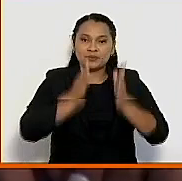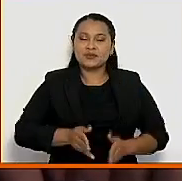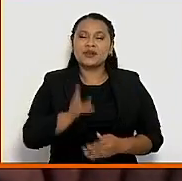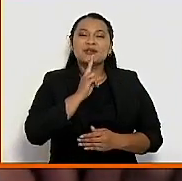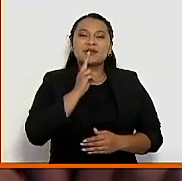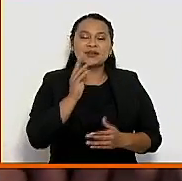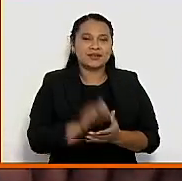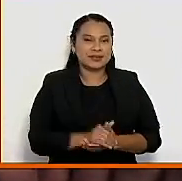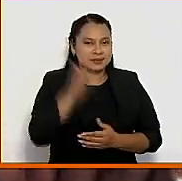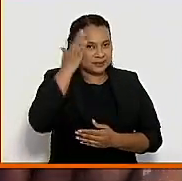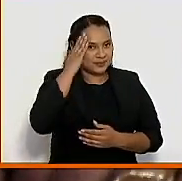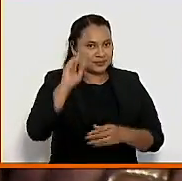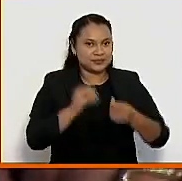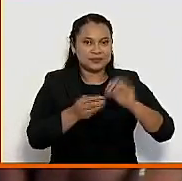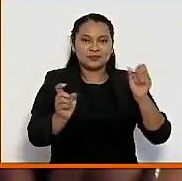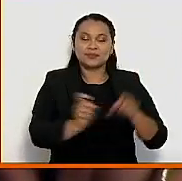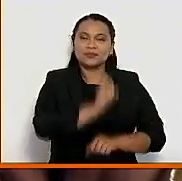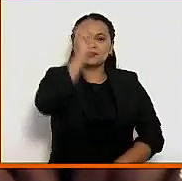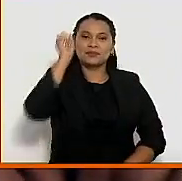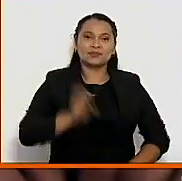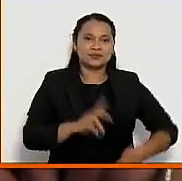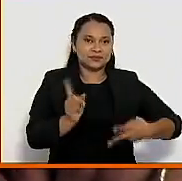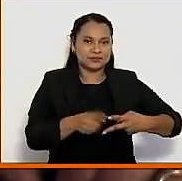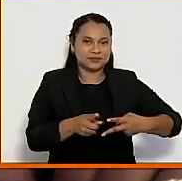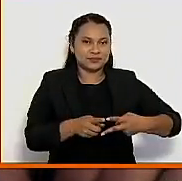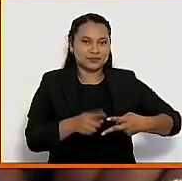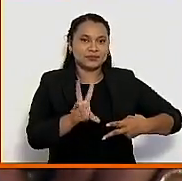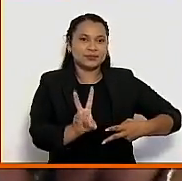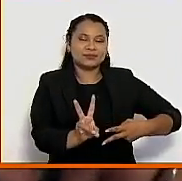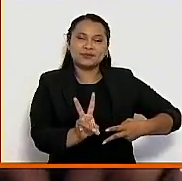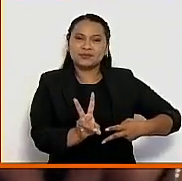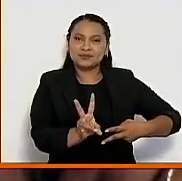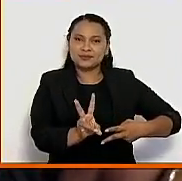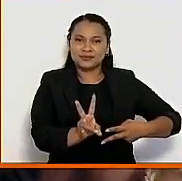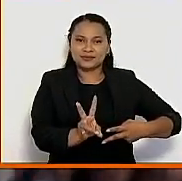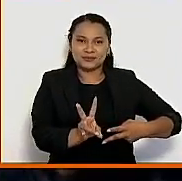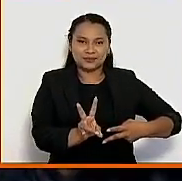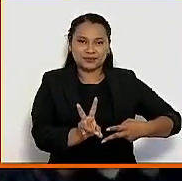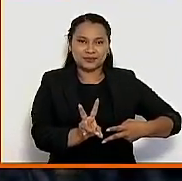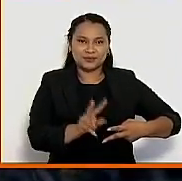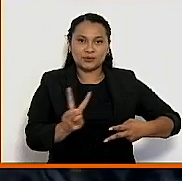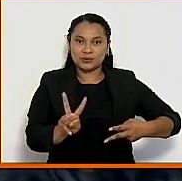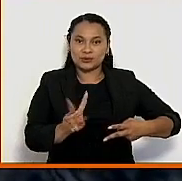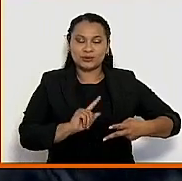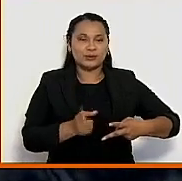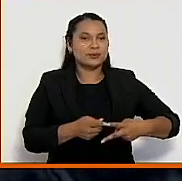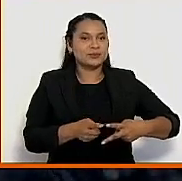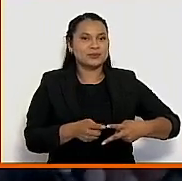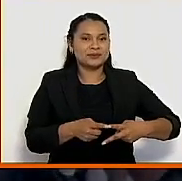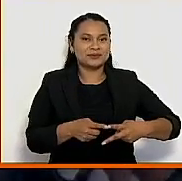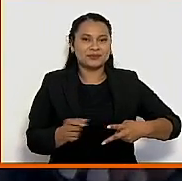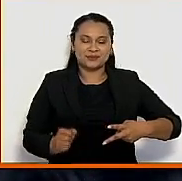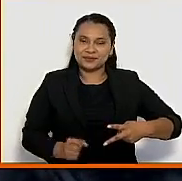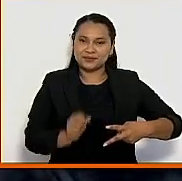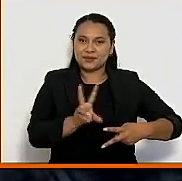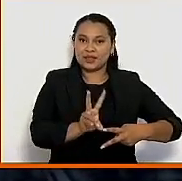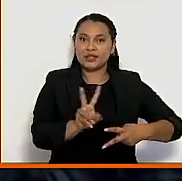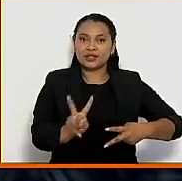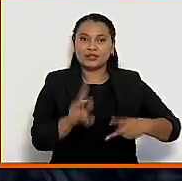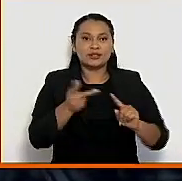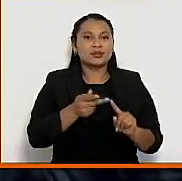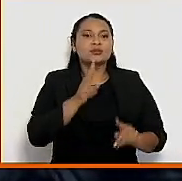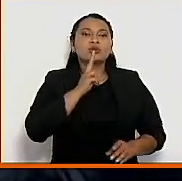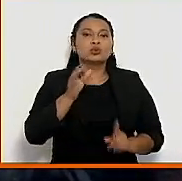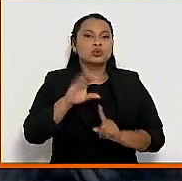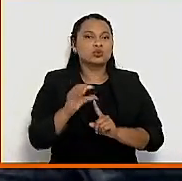número y su primer dígito es el 7. Segundo dígito, el 2. Primer número ganador es el 72 con